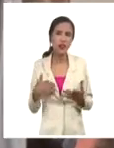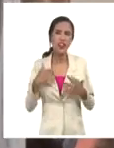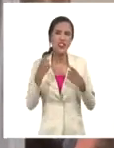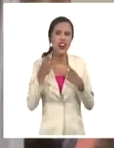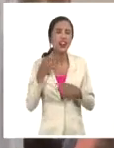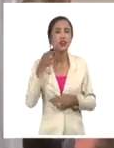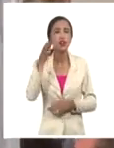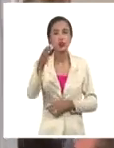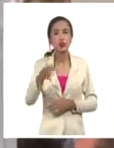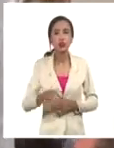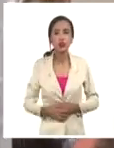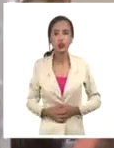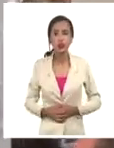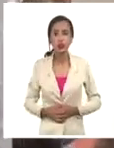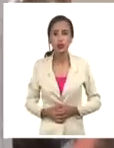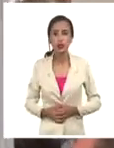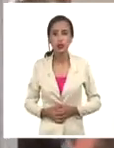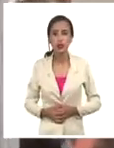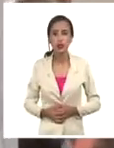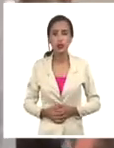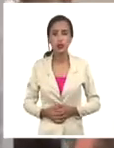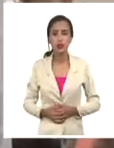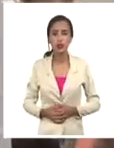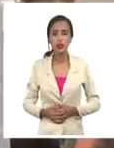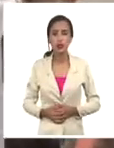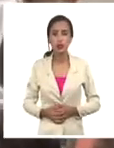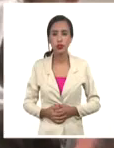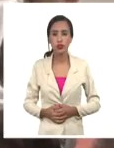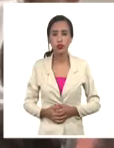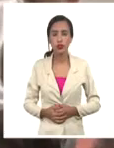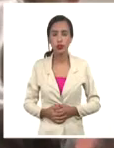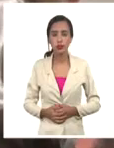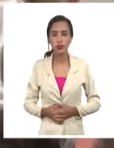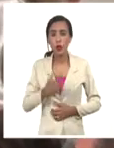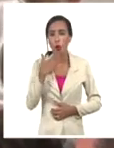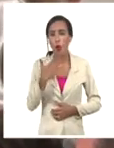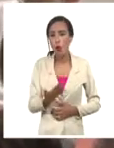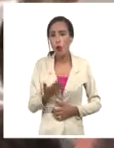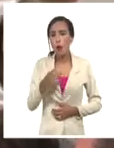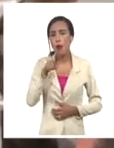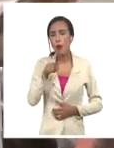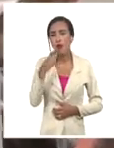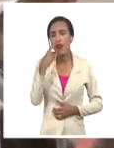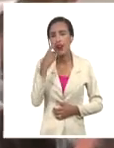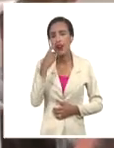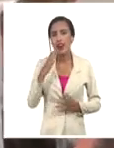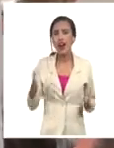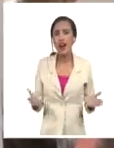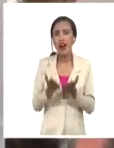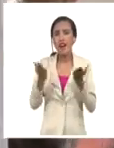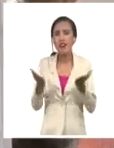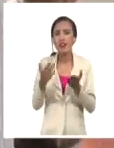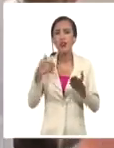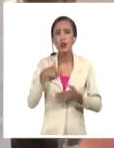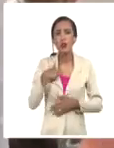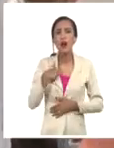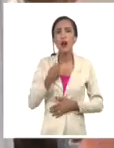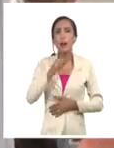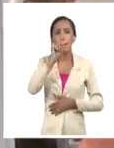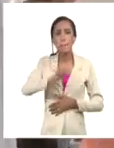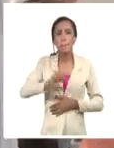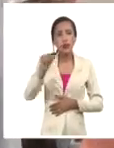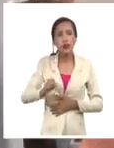futuro? ¿Cómo se manifiesta este avance en la percepción diaria del